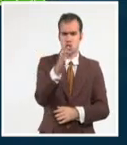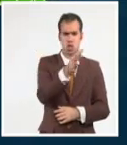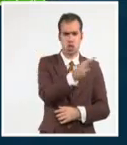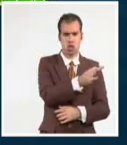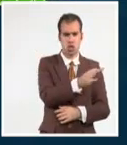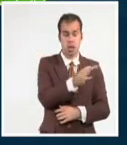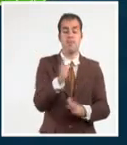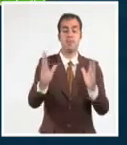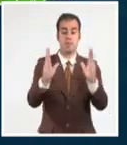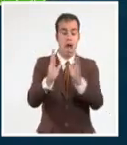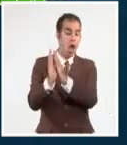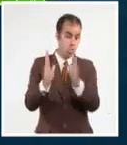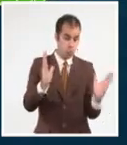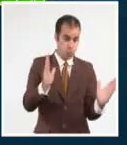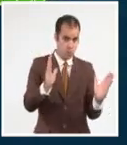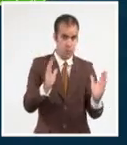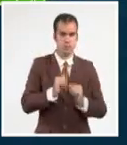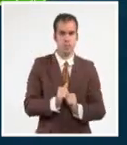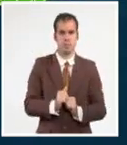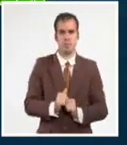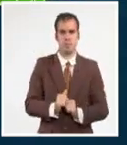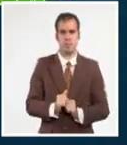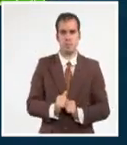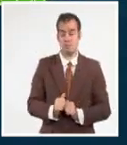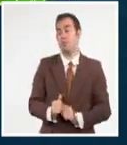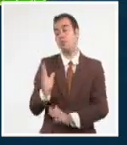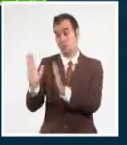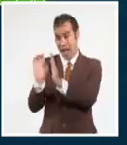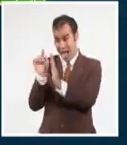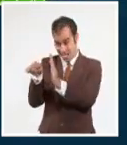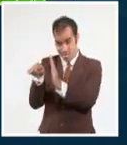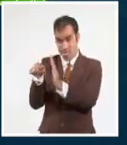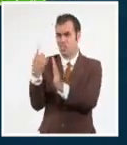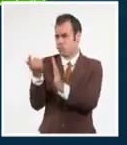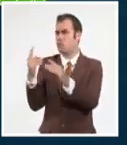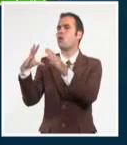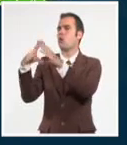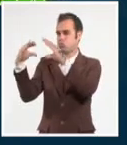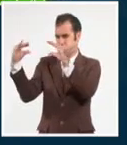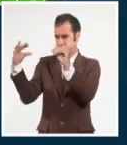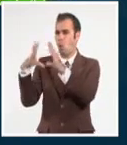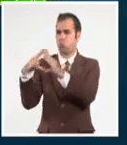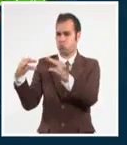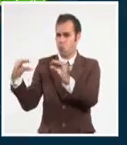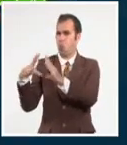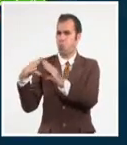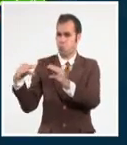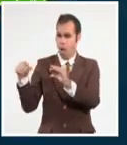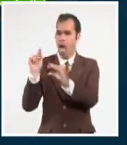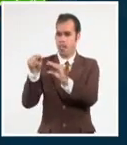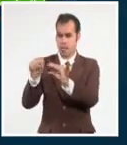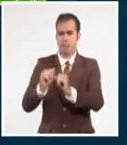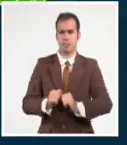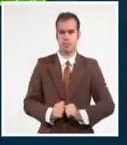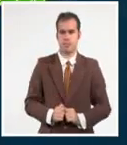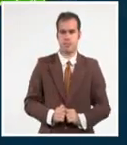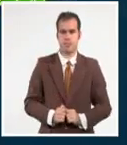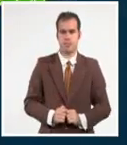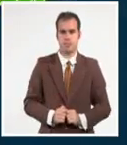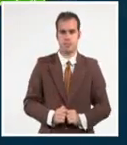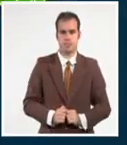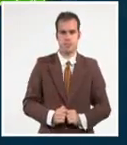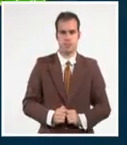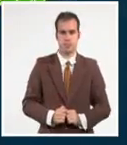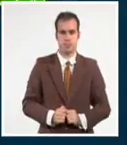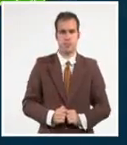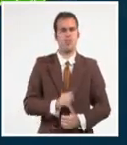parte central y oriental, soleada la mañana, pero la parte occidental estará con predominio de cielos parcialmente nublados y nublados en